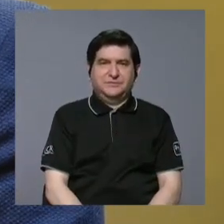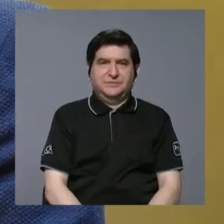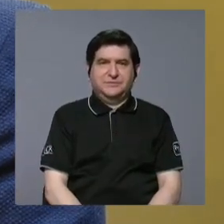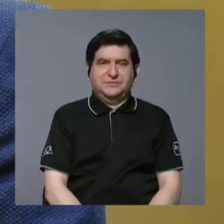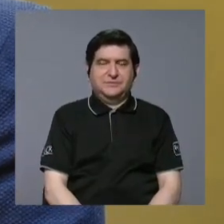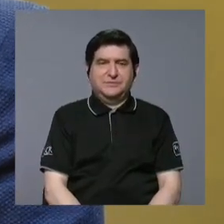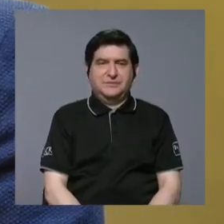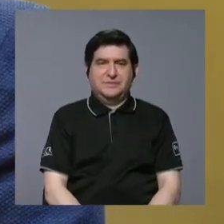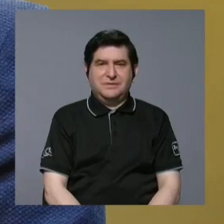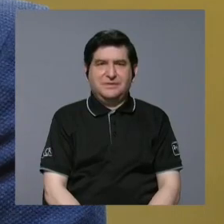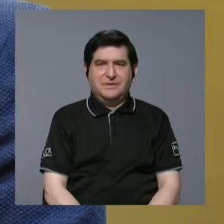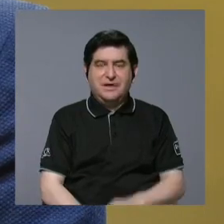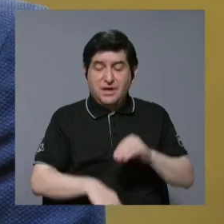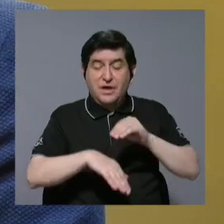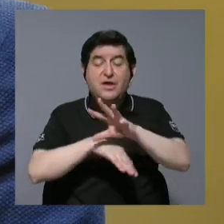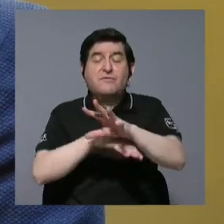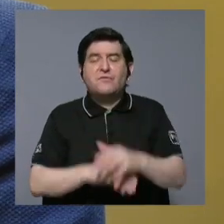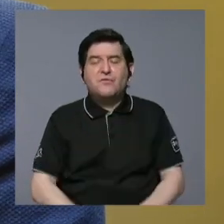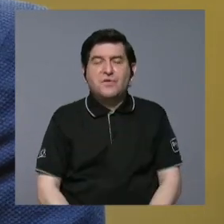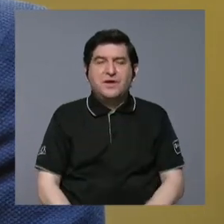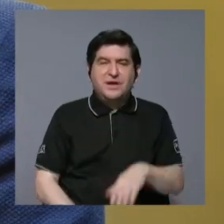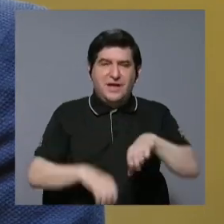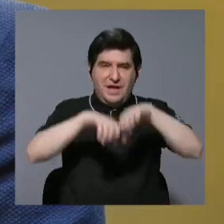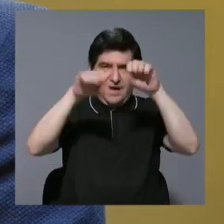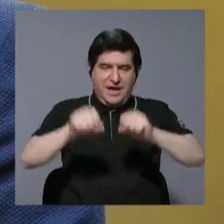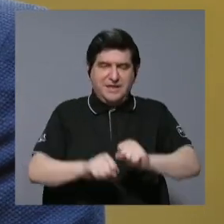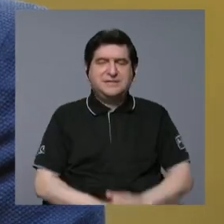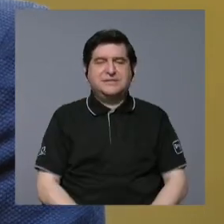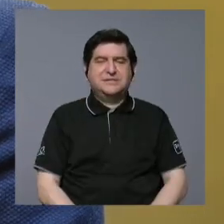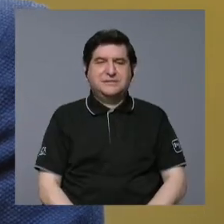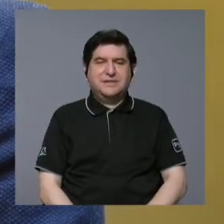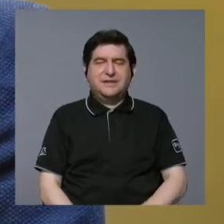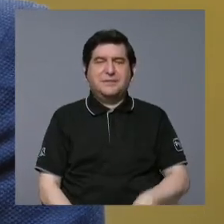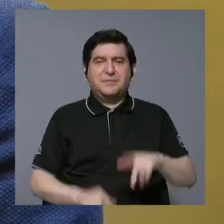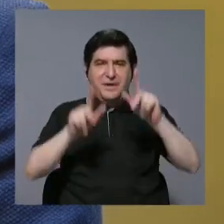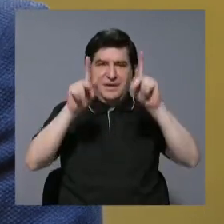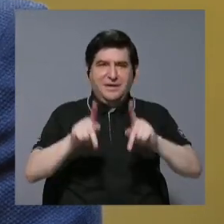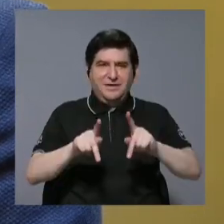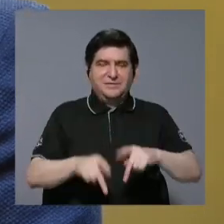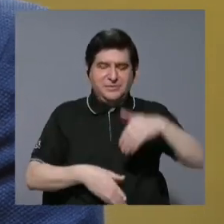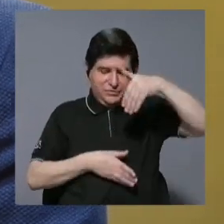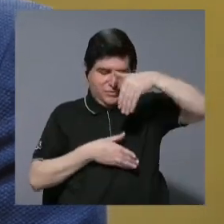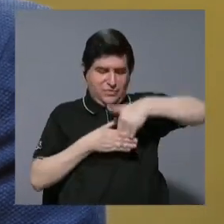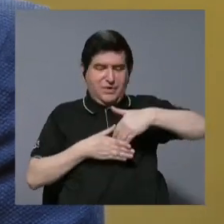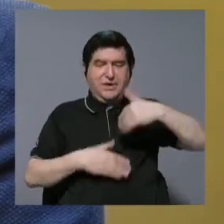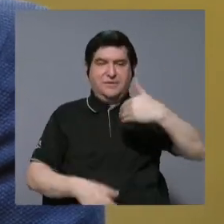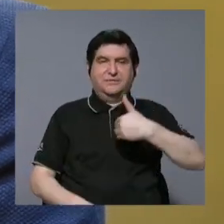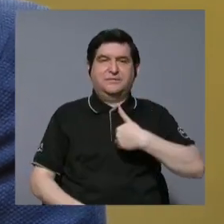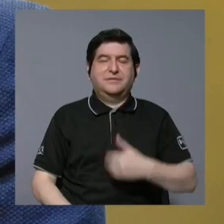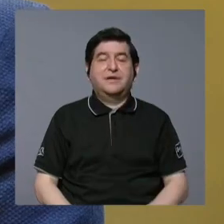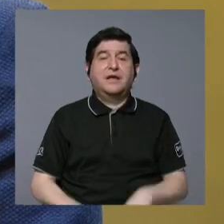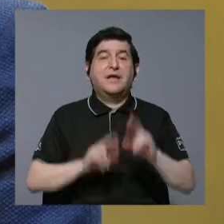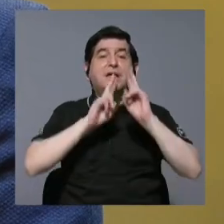actuar directamente en los sistemas intuitivos que tenemos como seres humanos y generar alguna respuesta de acuerdo a